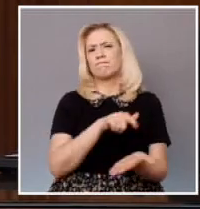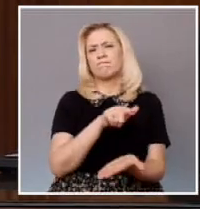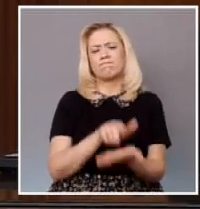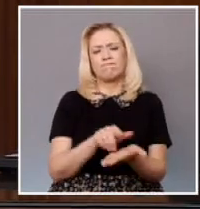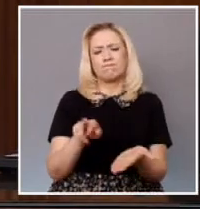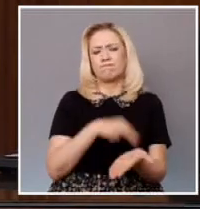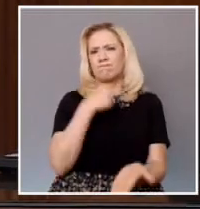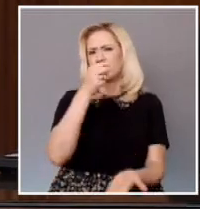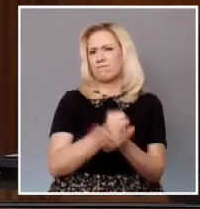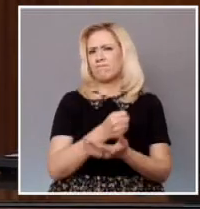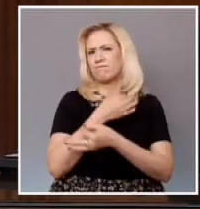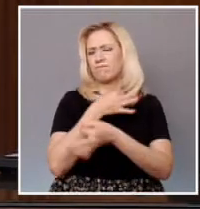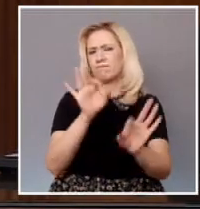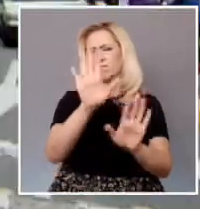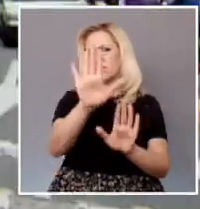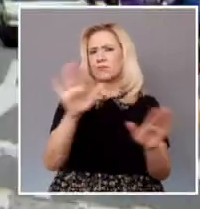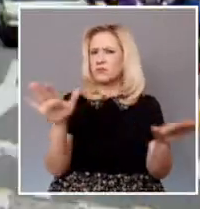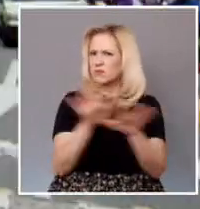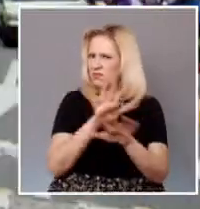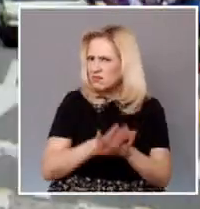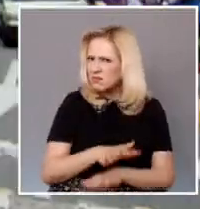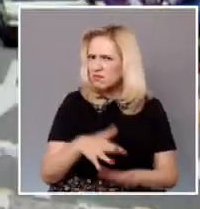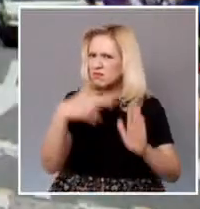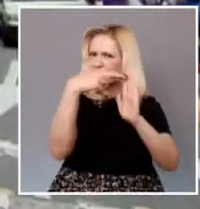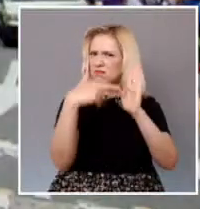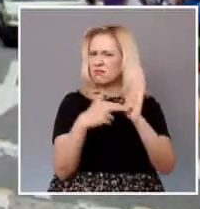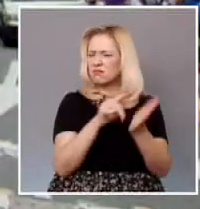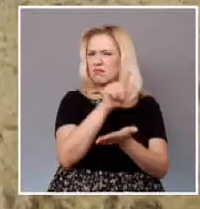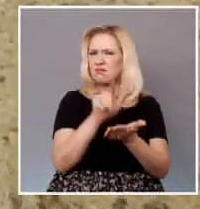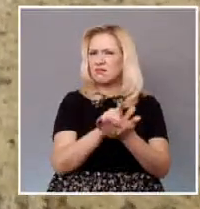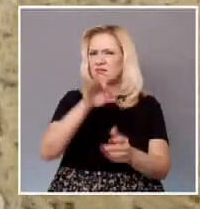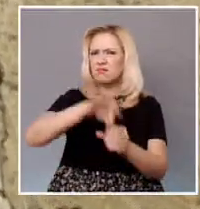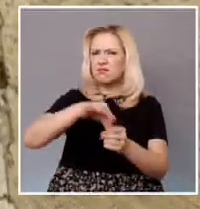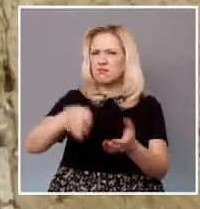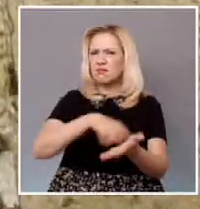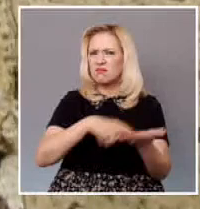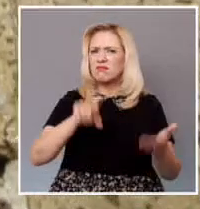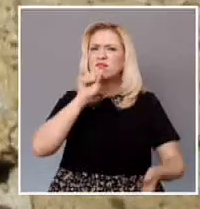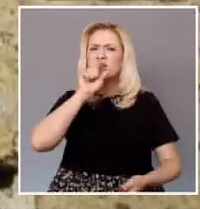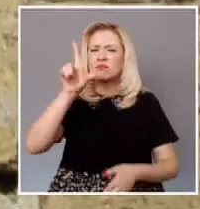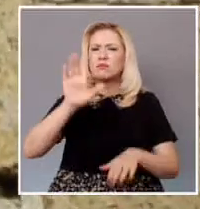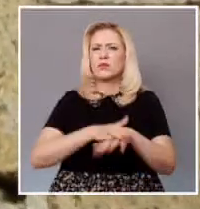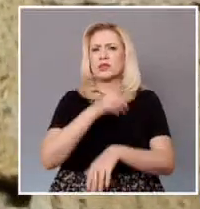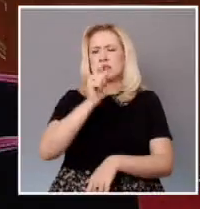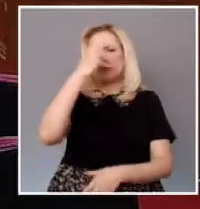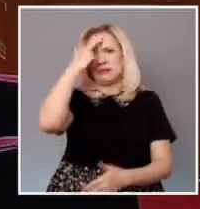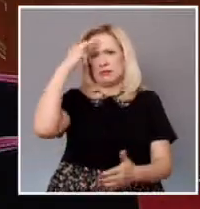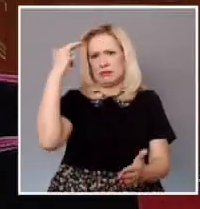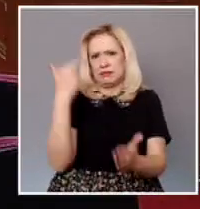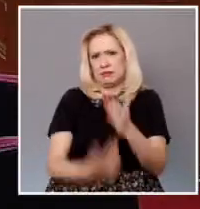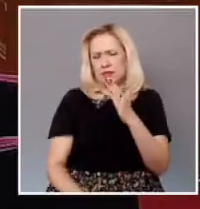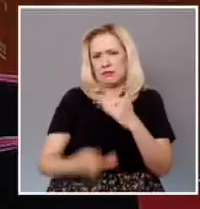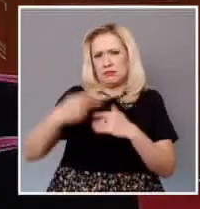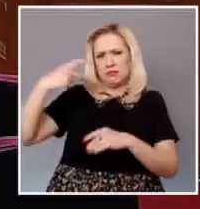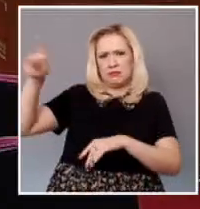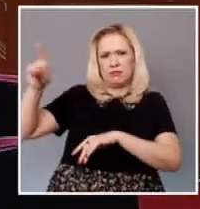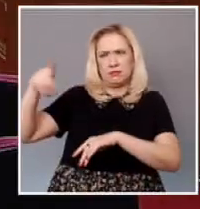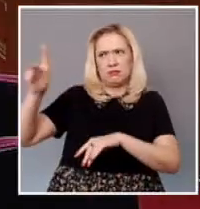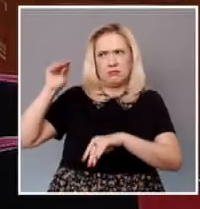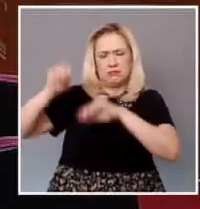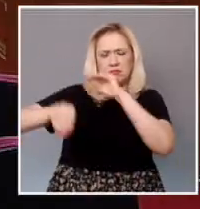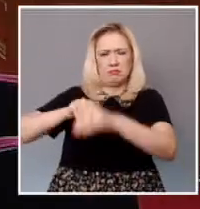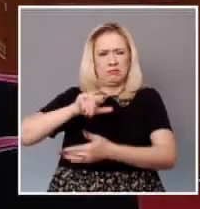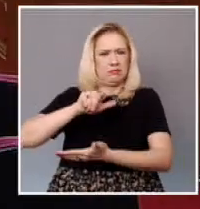reformadas disposiciones del Código Electoral de Jalisco por identificar violaciones graves al proceso legislativo. Por mayoría de votos, el